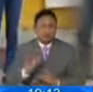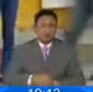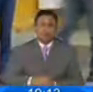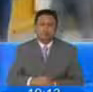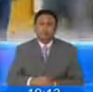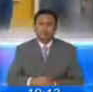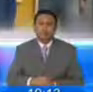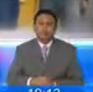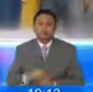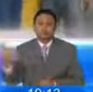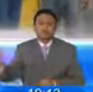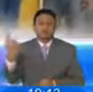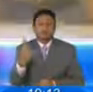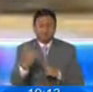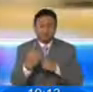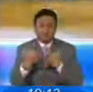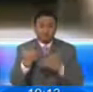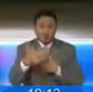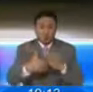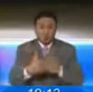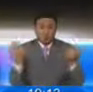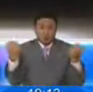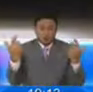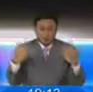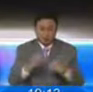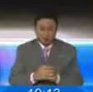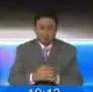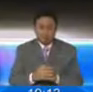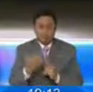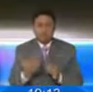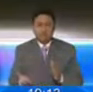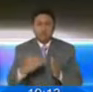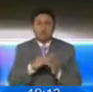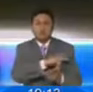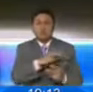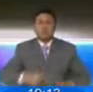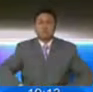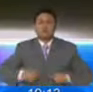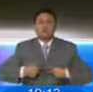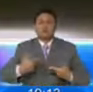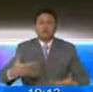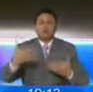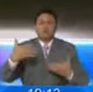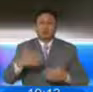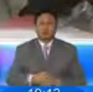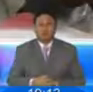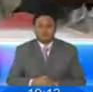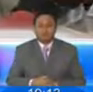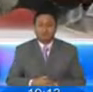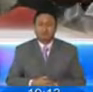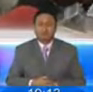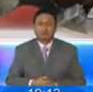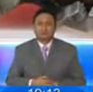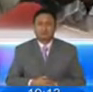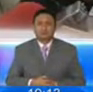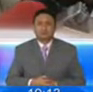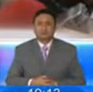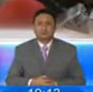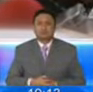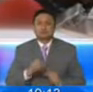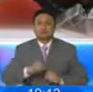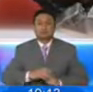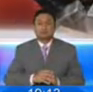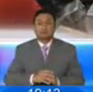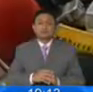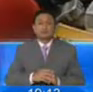Un retorno que, tras el festejo, abrirá un nuevo capítulo en la vida política del exmandatario. Se va a afiliar a